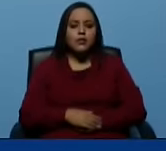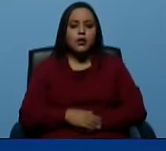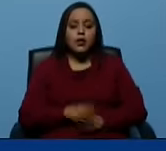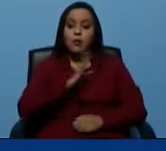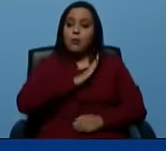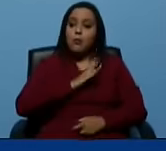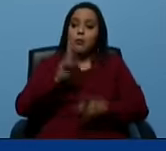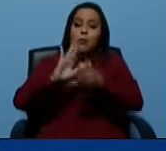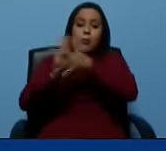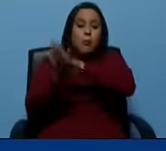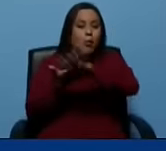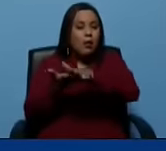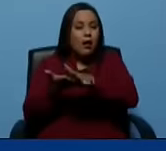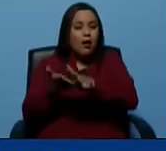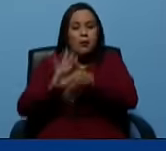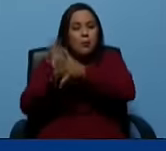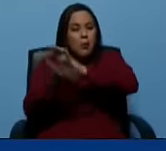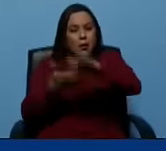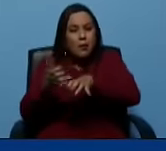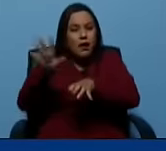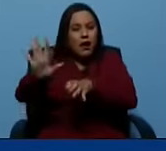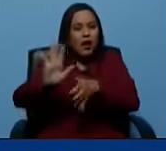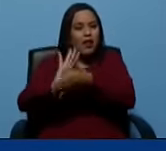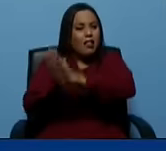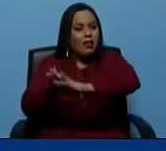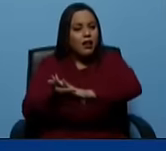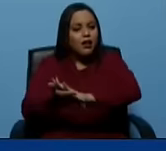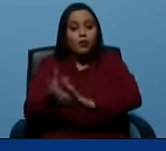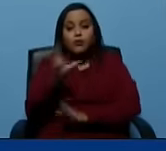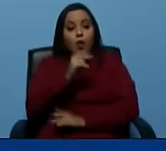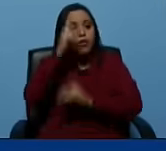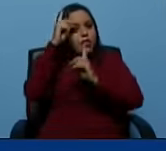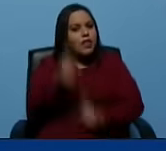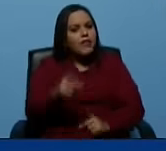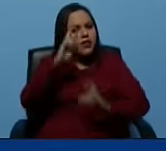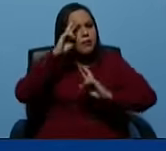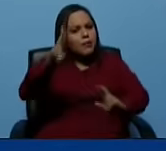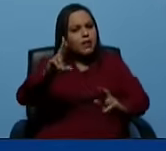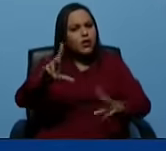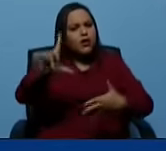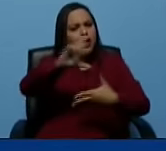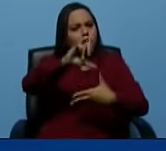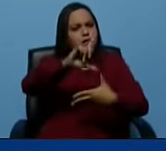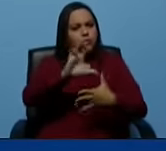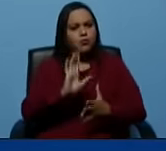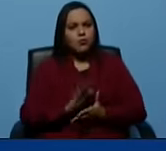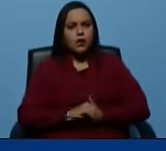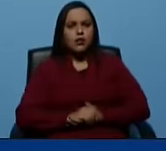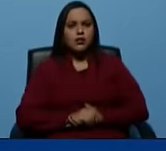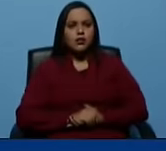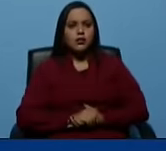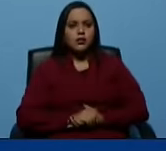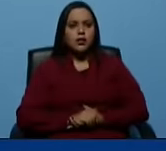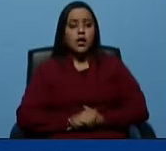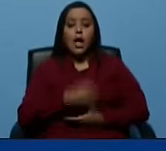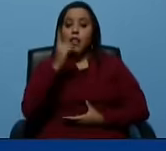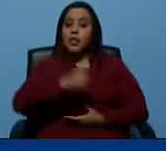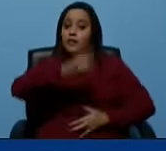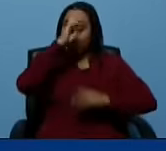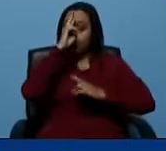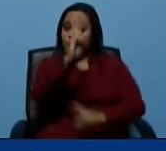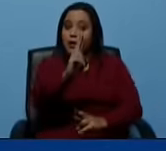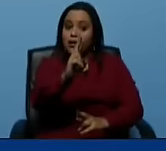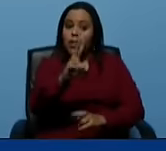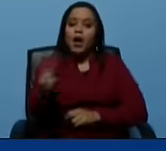autodestrucción. No, tienen que respetar a América Latina. Y tienen que respetar